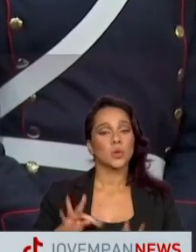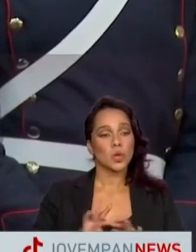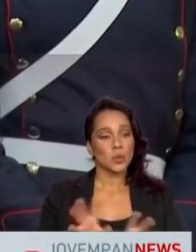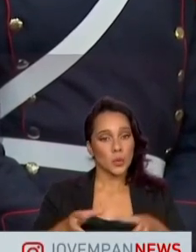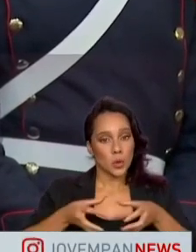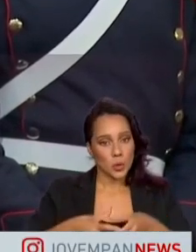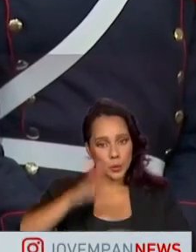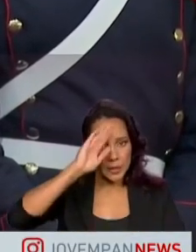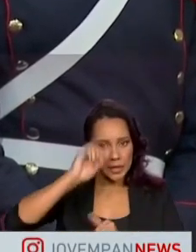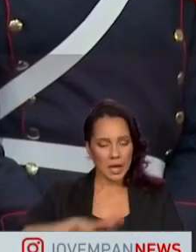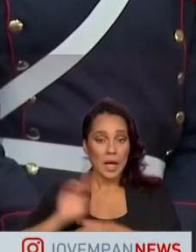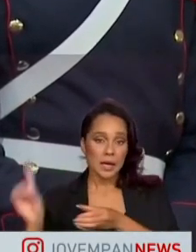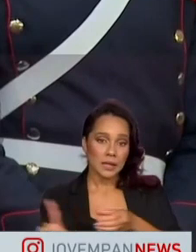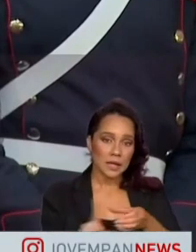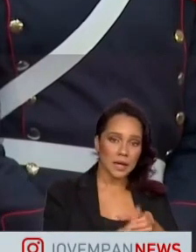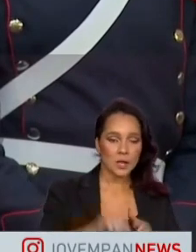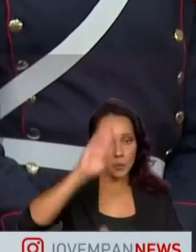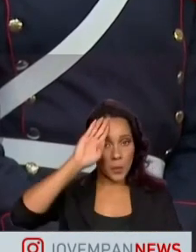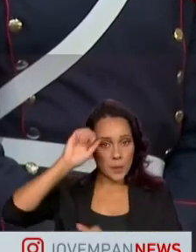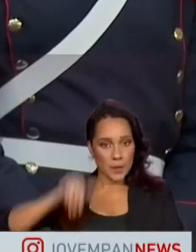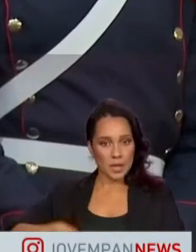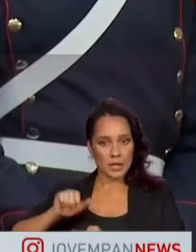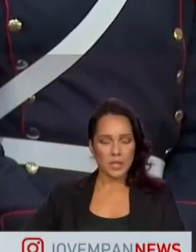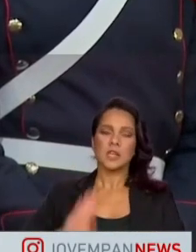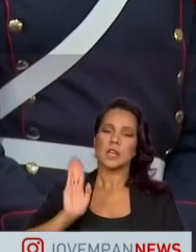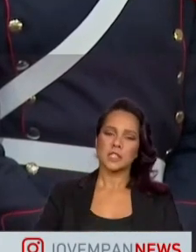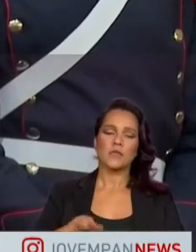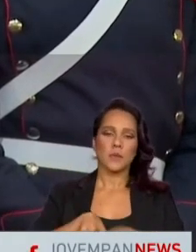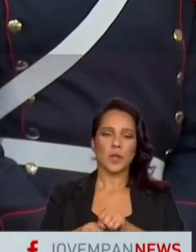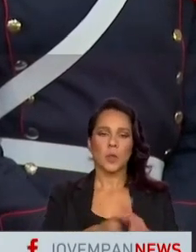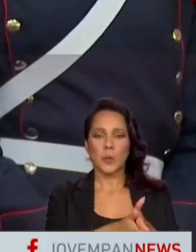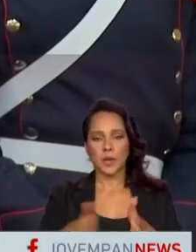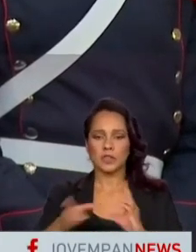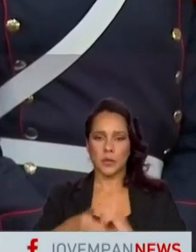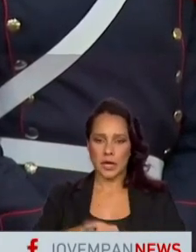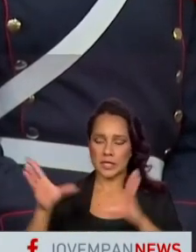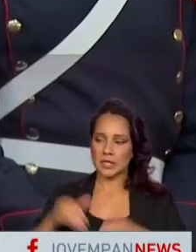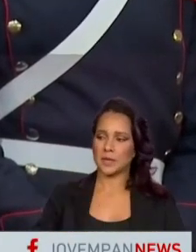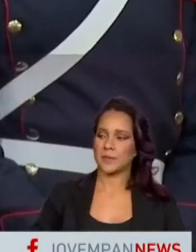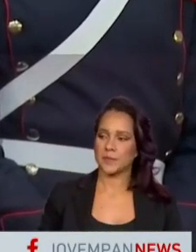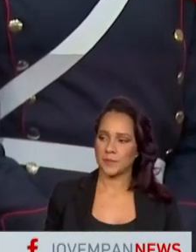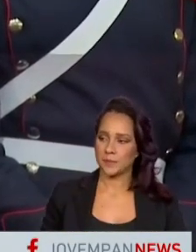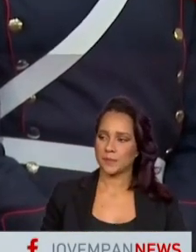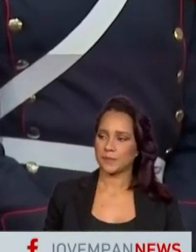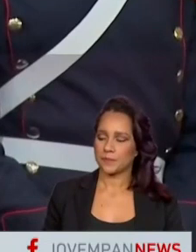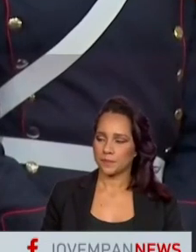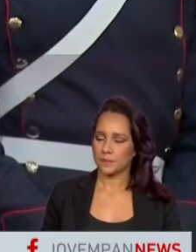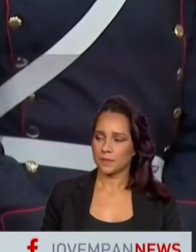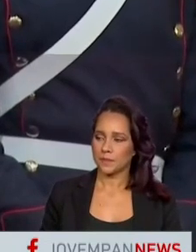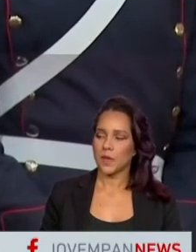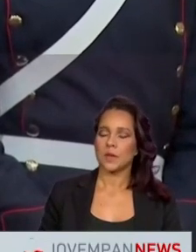a minha cúpula militar integrada por militares que foram formados durante a democracia. Sei do compromisso dos nossos militares e